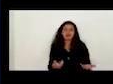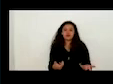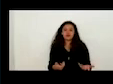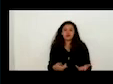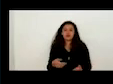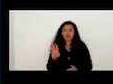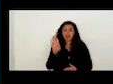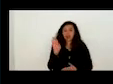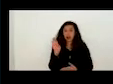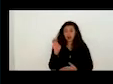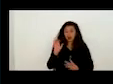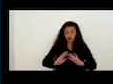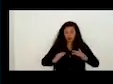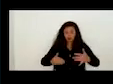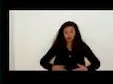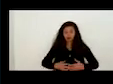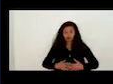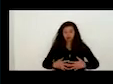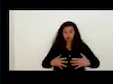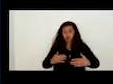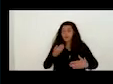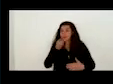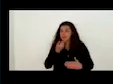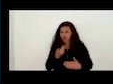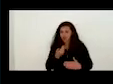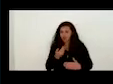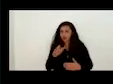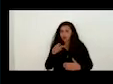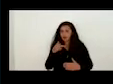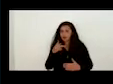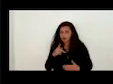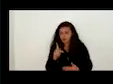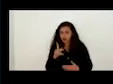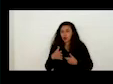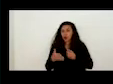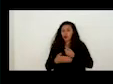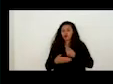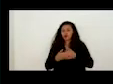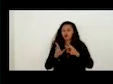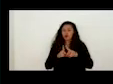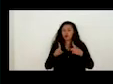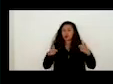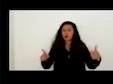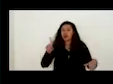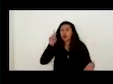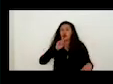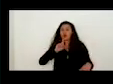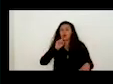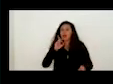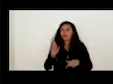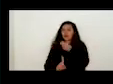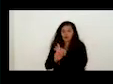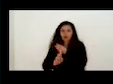pudiera crecer muy bien, pero pudieran quedar algunas secuelas en el desarrollo de esa mujer, ¿no?